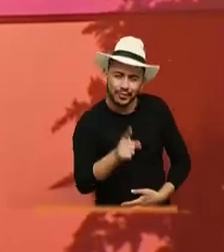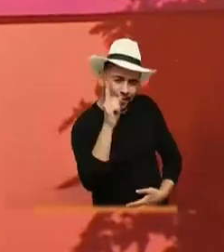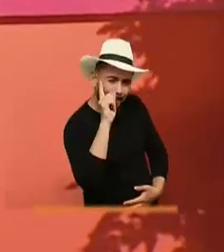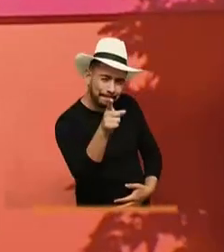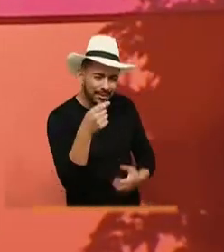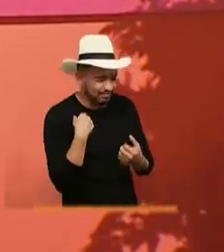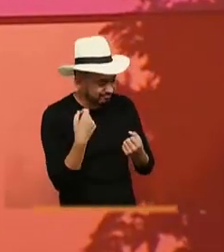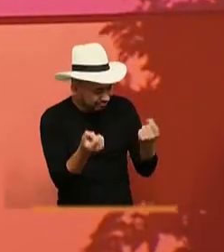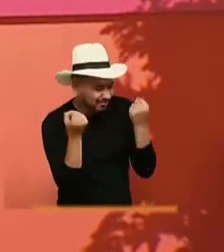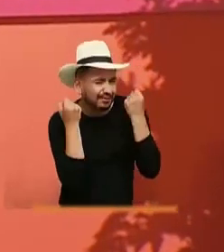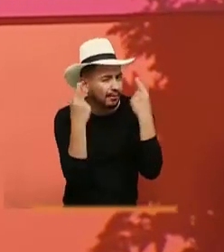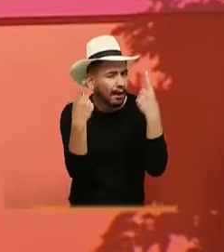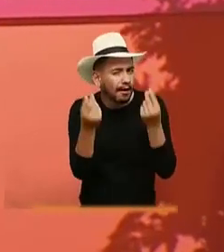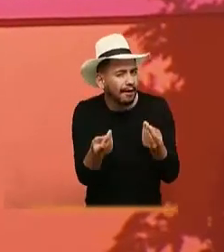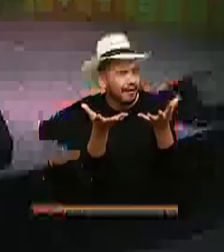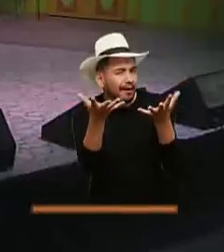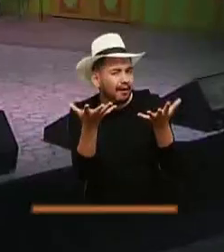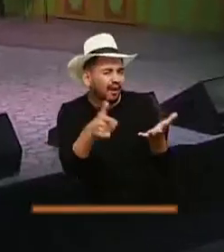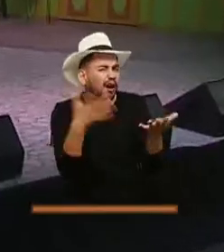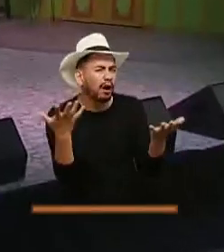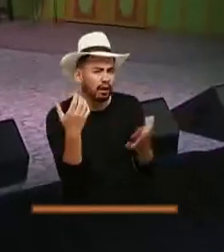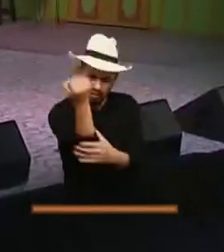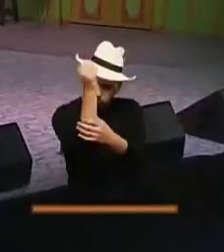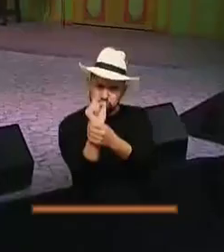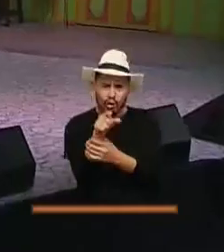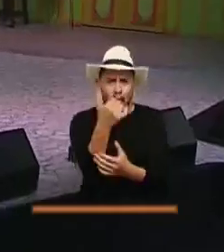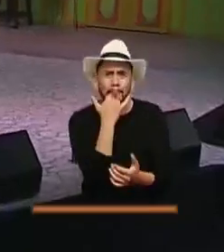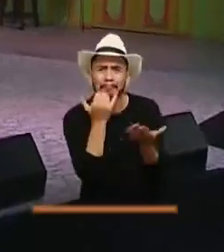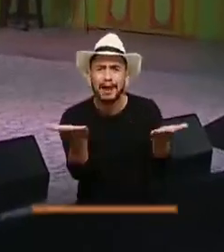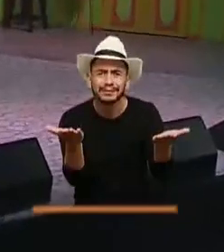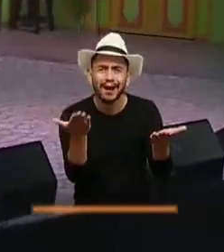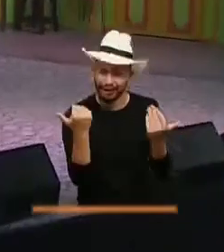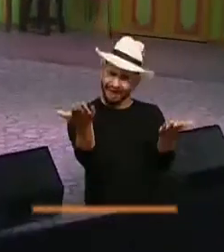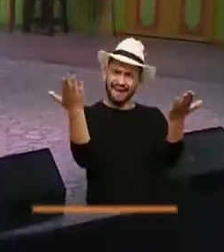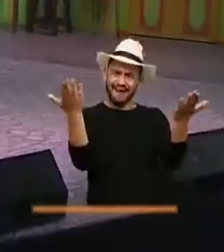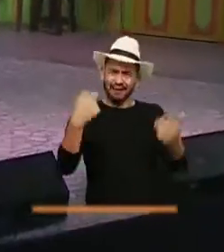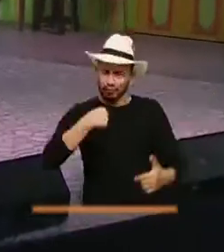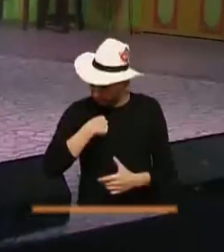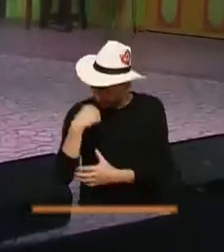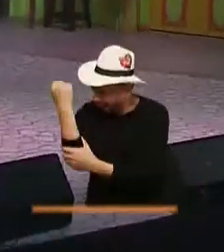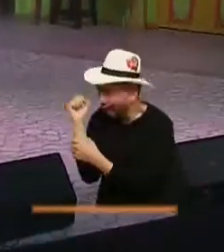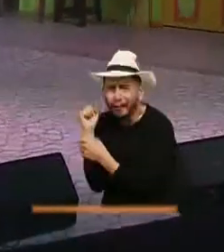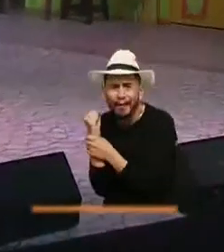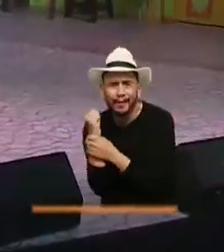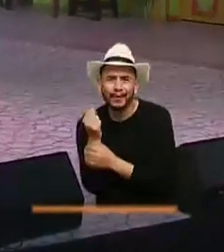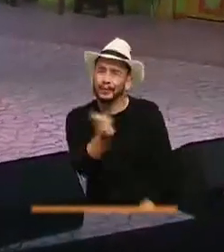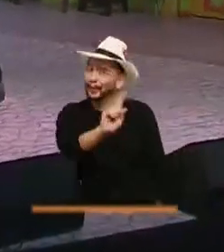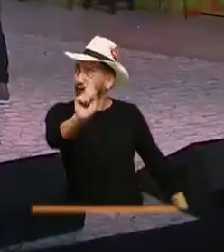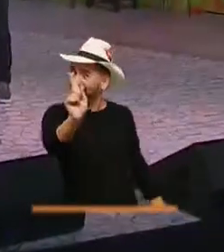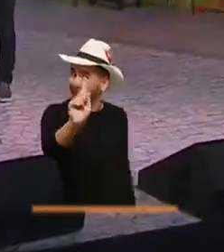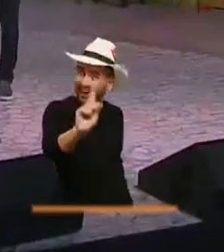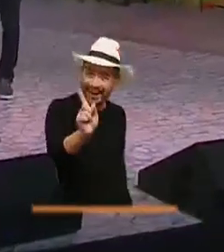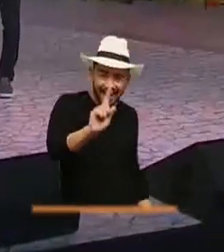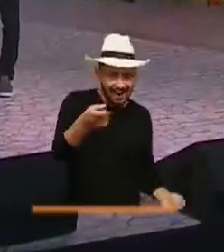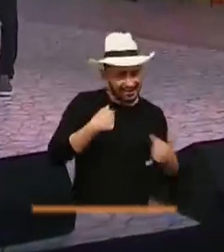fue dónde se le olvidó. A mí no se me ha olvidado, ya soy trovador